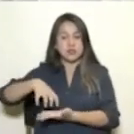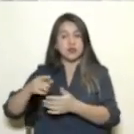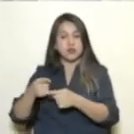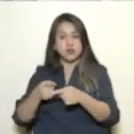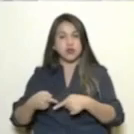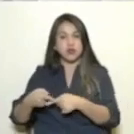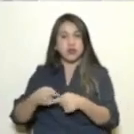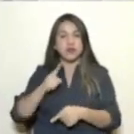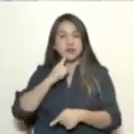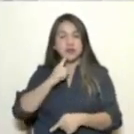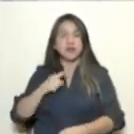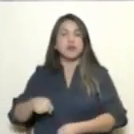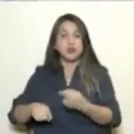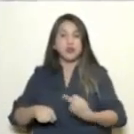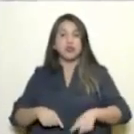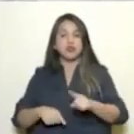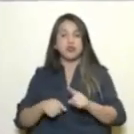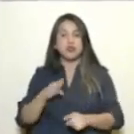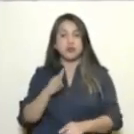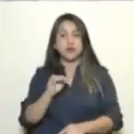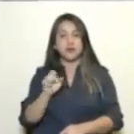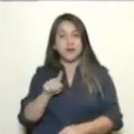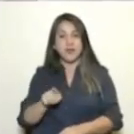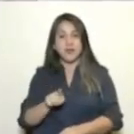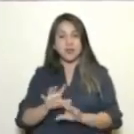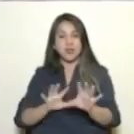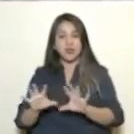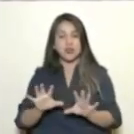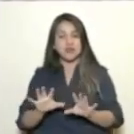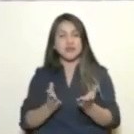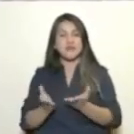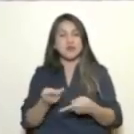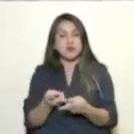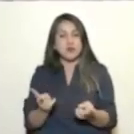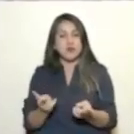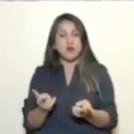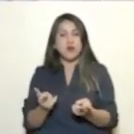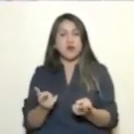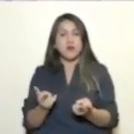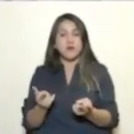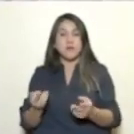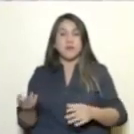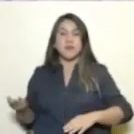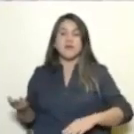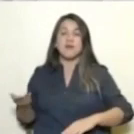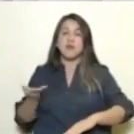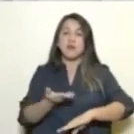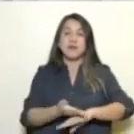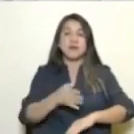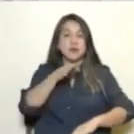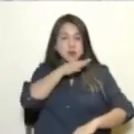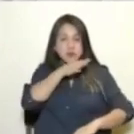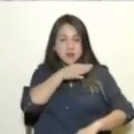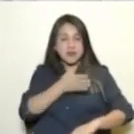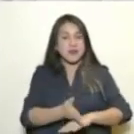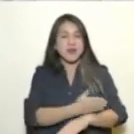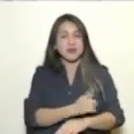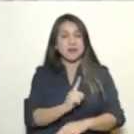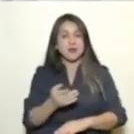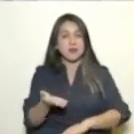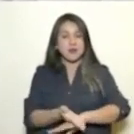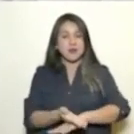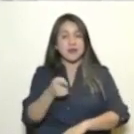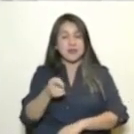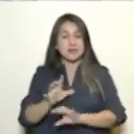social tiene otros bienes y servicios públicos que va a demandar, que antes no demandaba. Y por lo tanto,